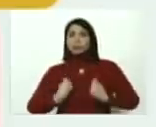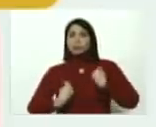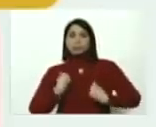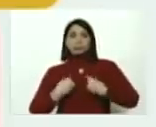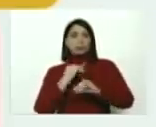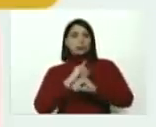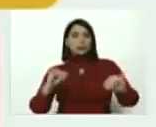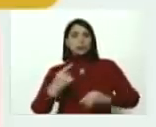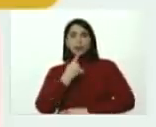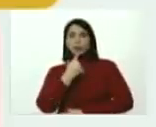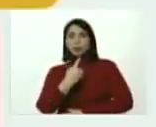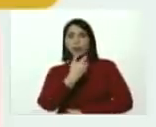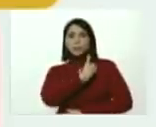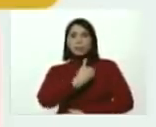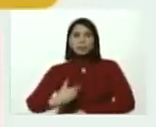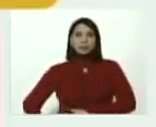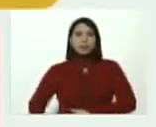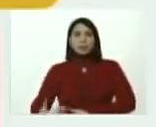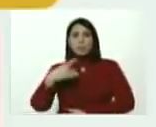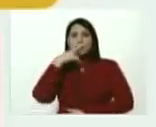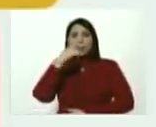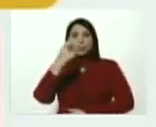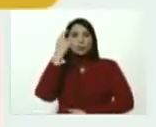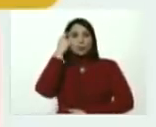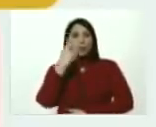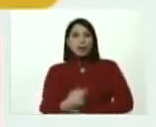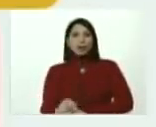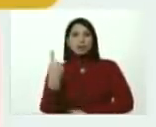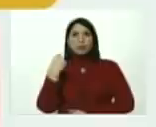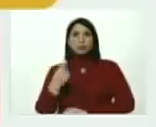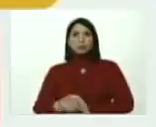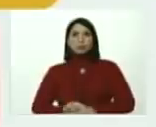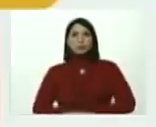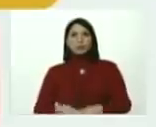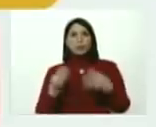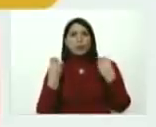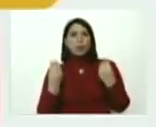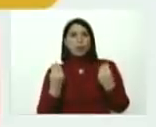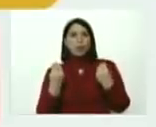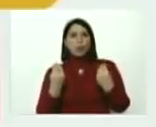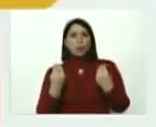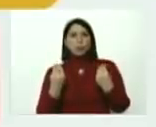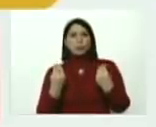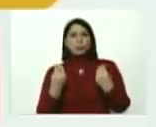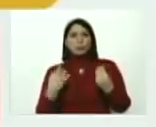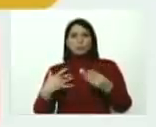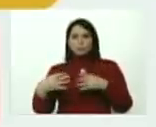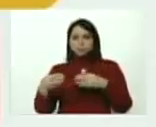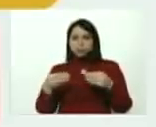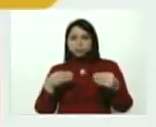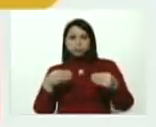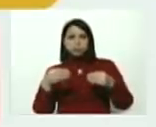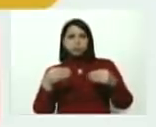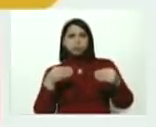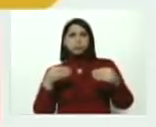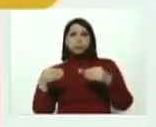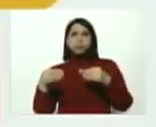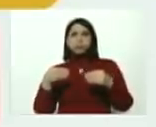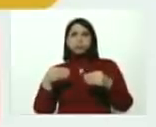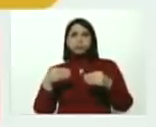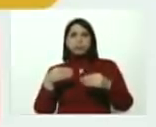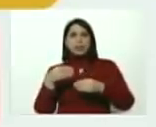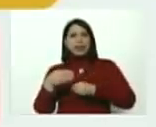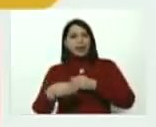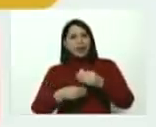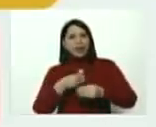el presidente Maduro el día de ayer, cómo la flexibilización ha generado